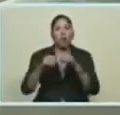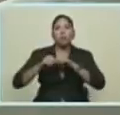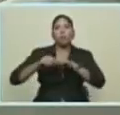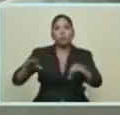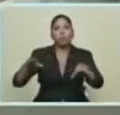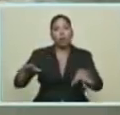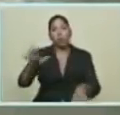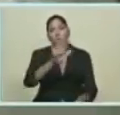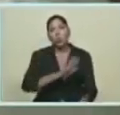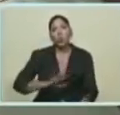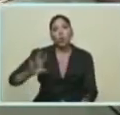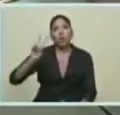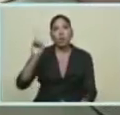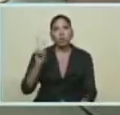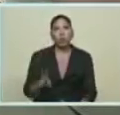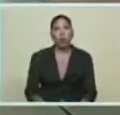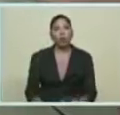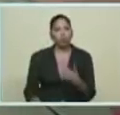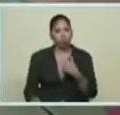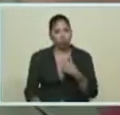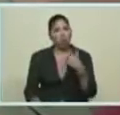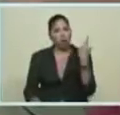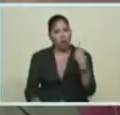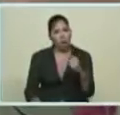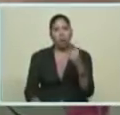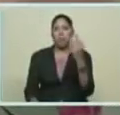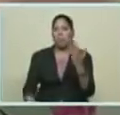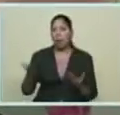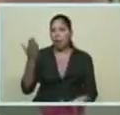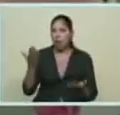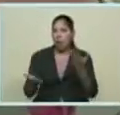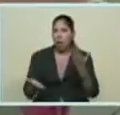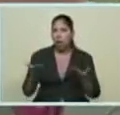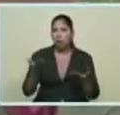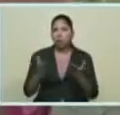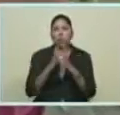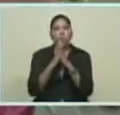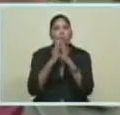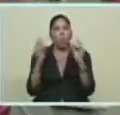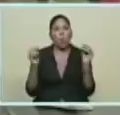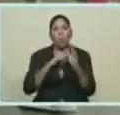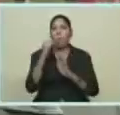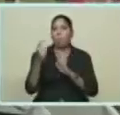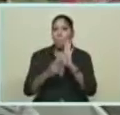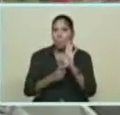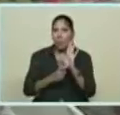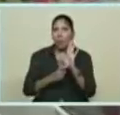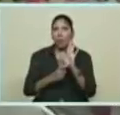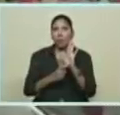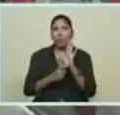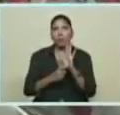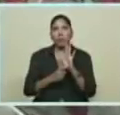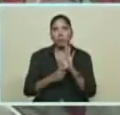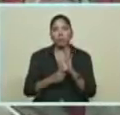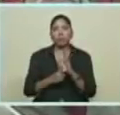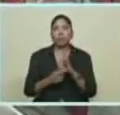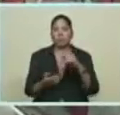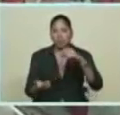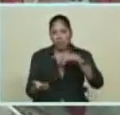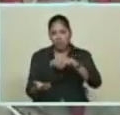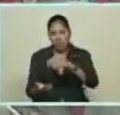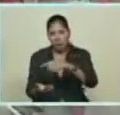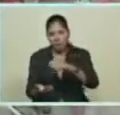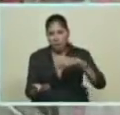producción. Tengo un balance completo de las tareas del Plan Siembra